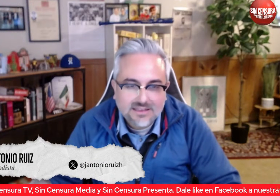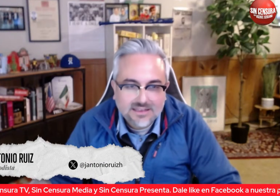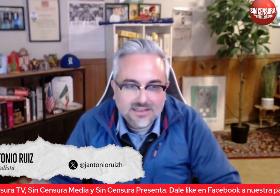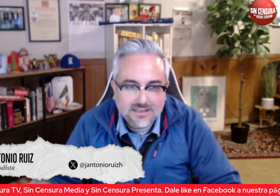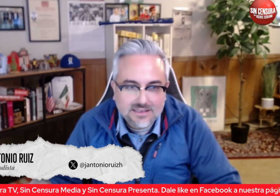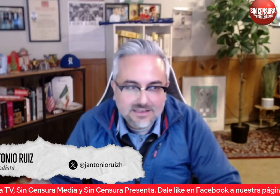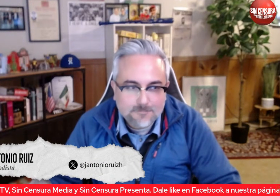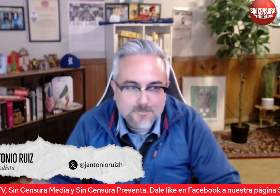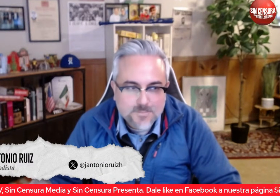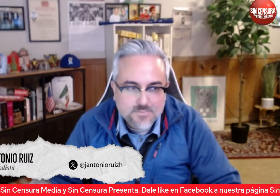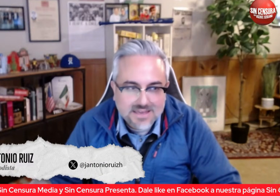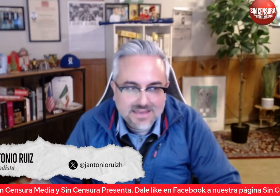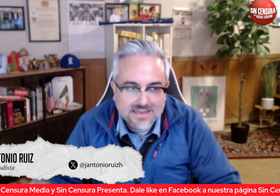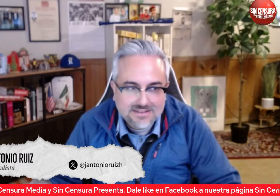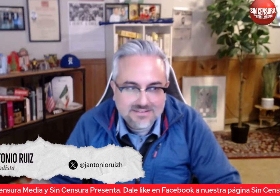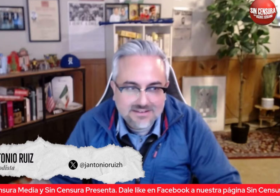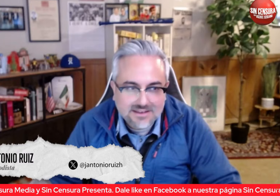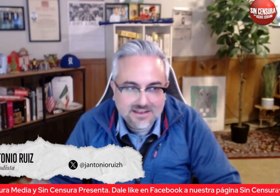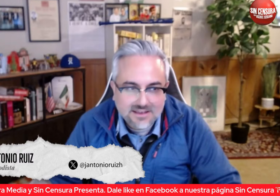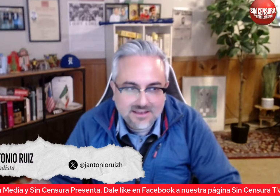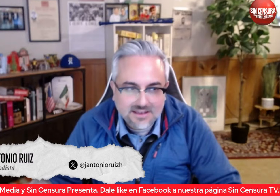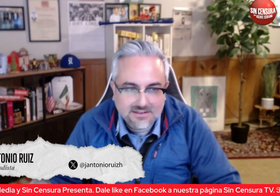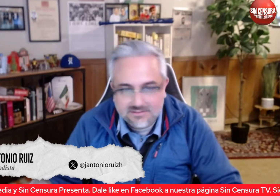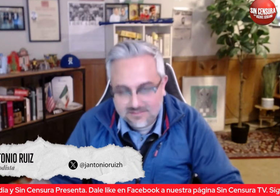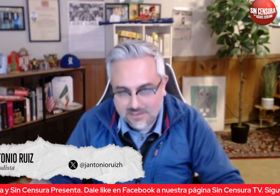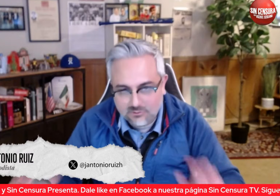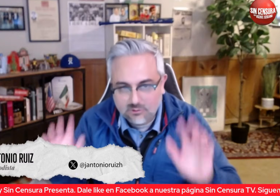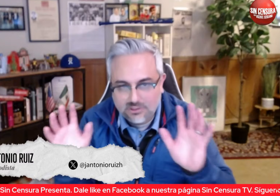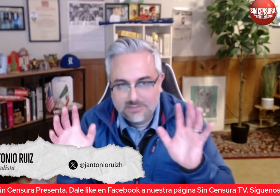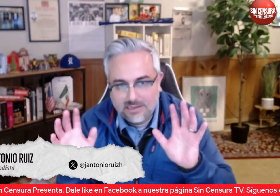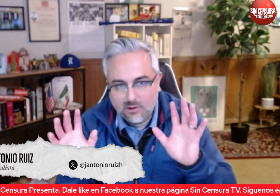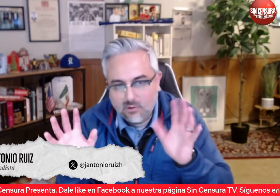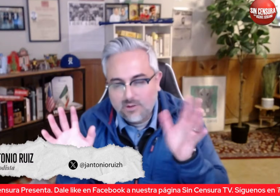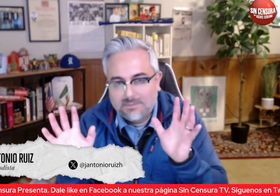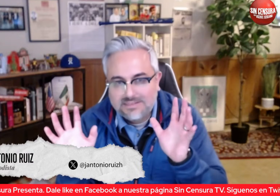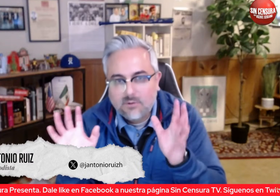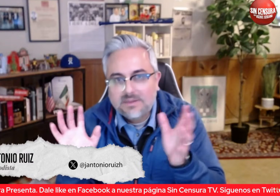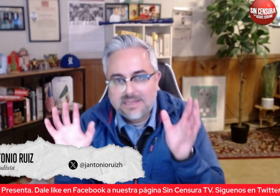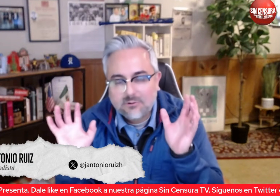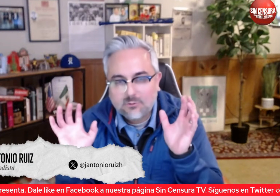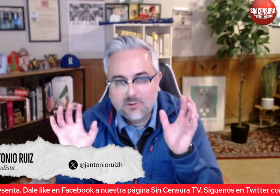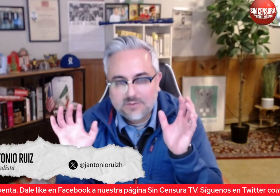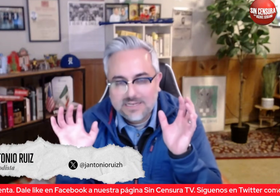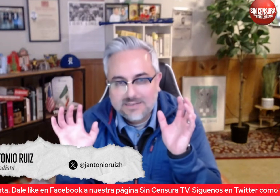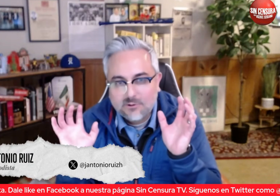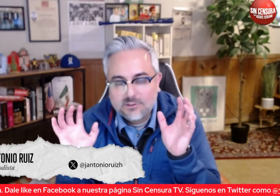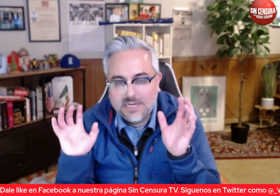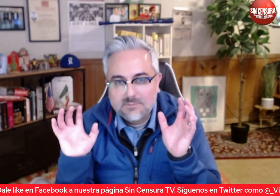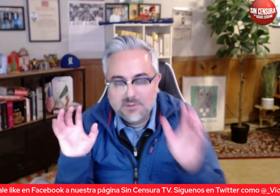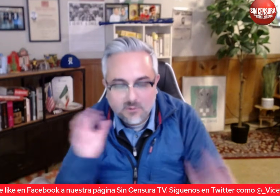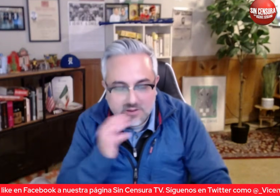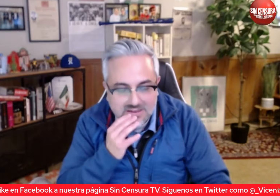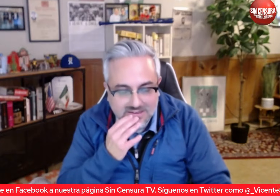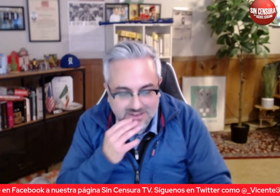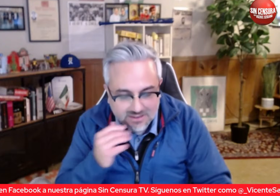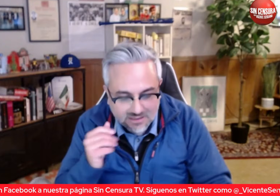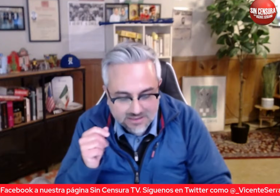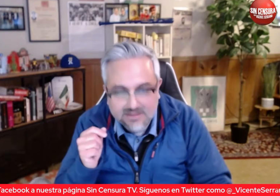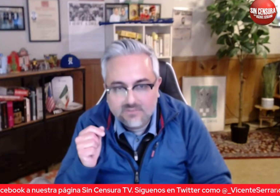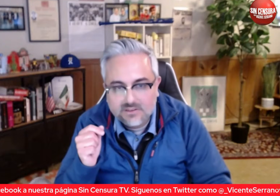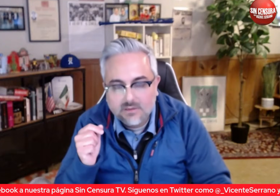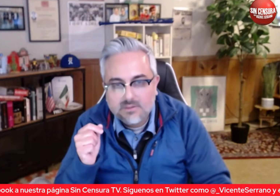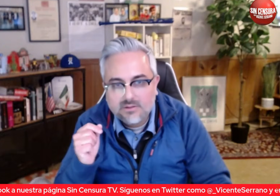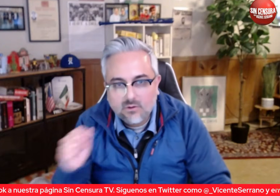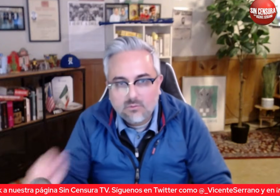profundidad. Y es, sí, claro, si no tienes algo más que comentarnos sobre las Salinas de Gortari, pero